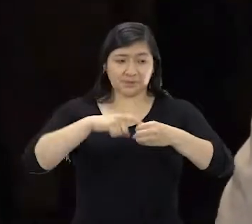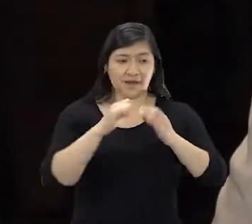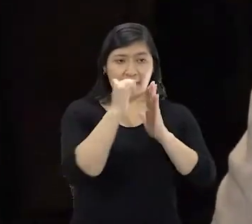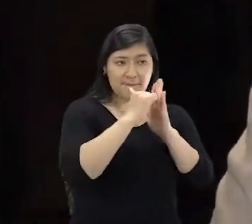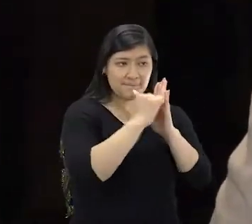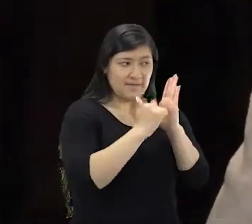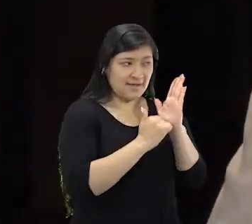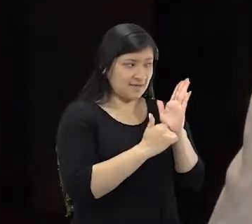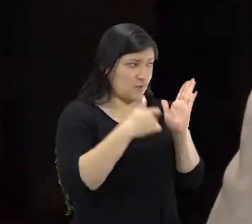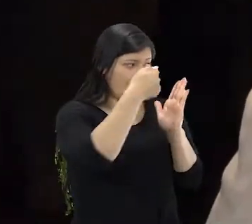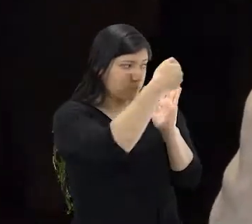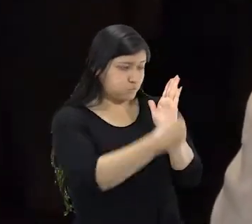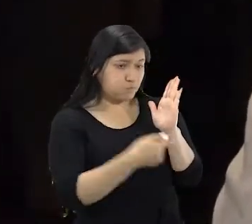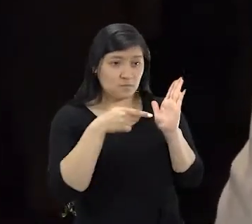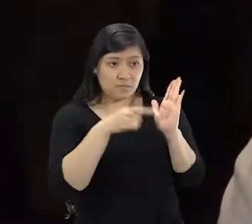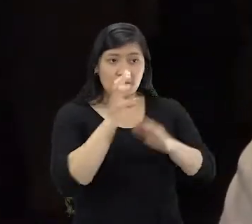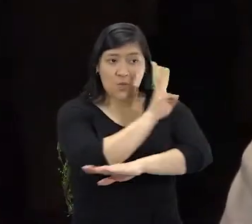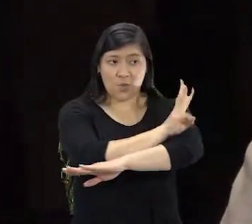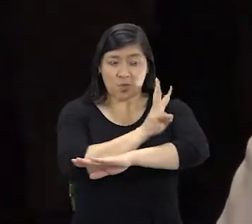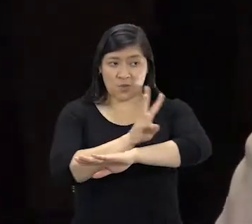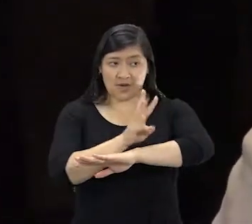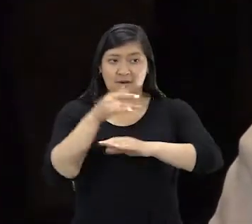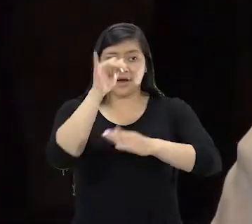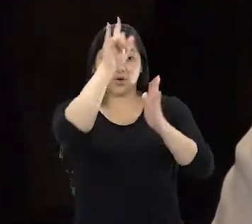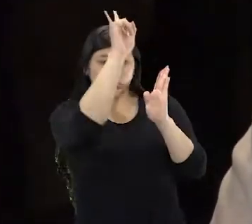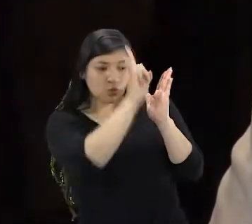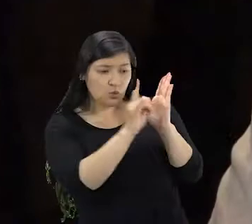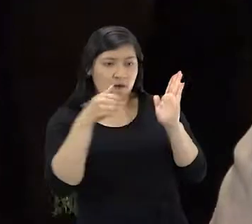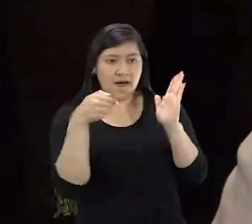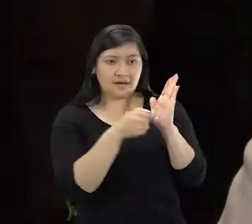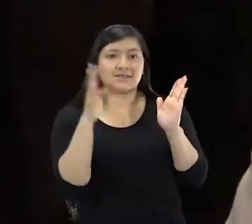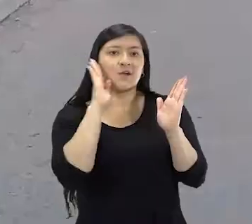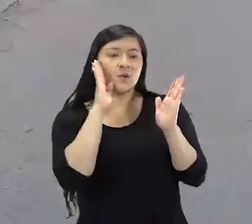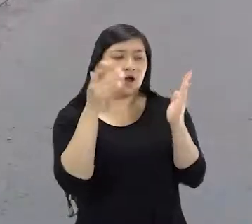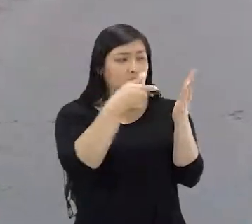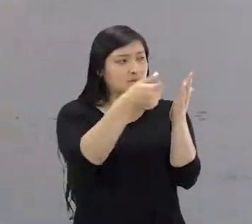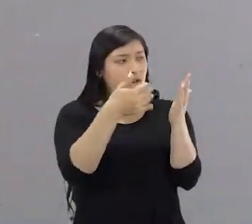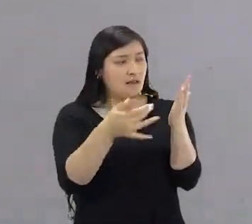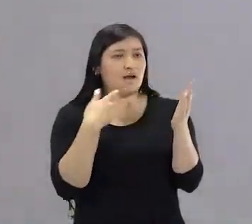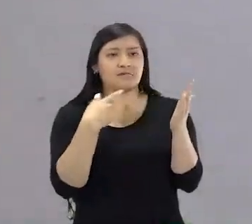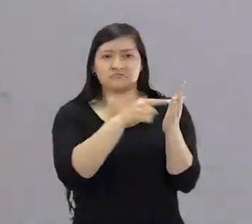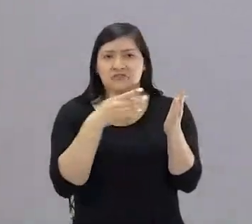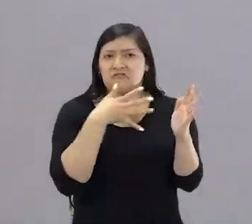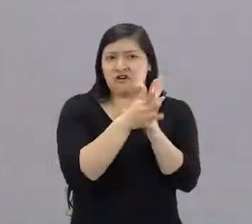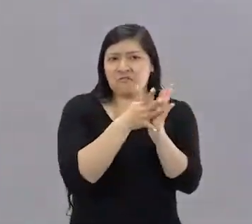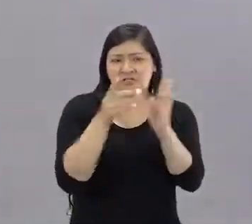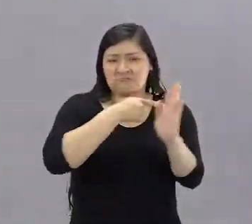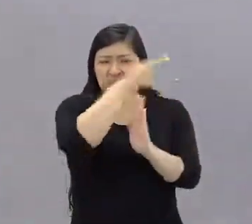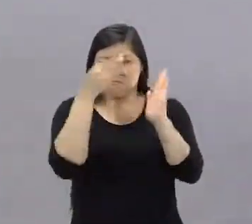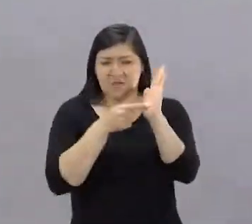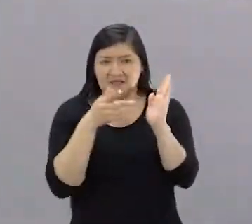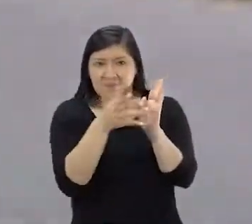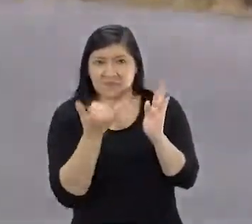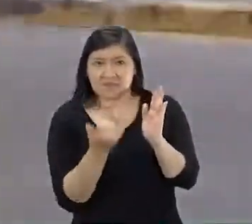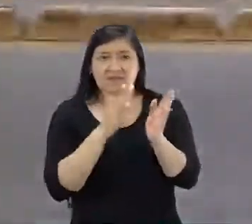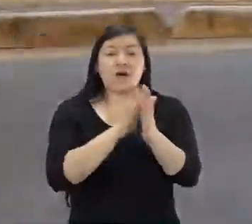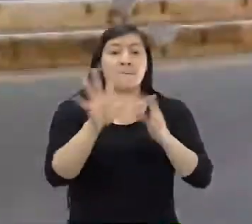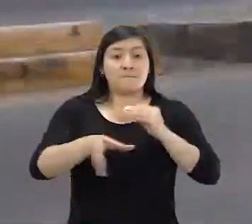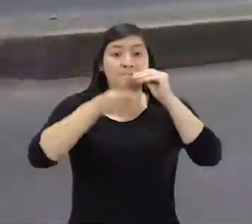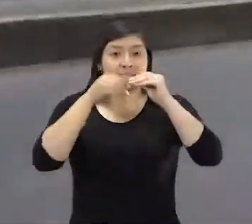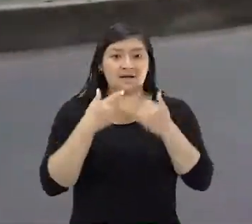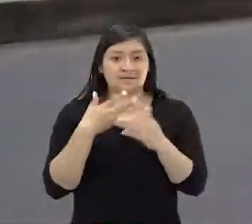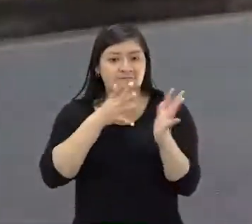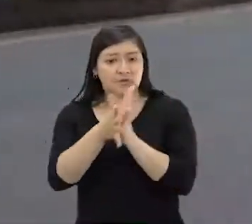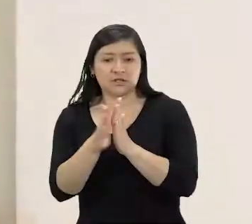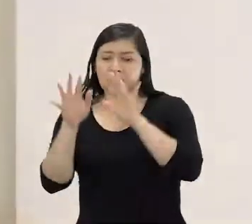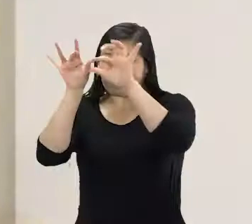en un aplicativo que lo pueden descargar de la página web. Se descarga el aplicativo, allí pide una información, los datos generales del usuario, se